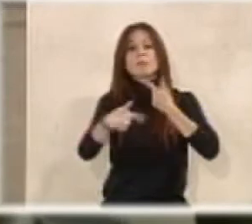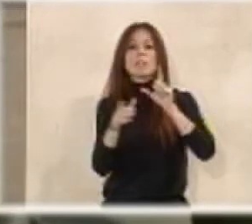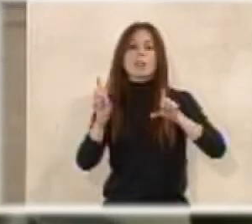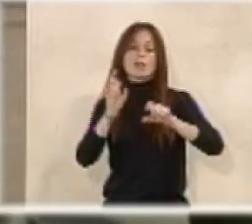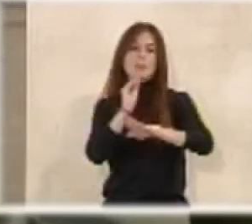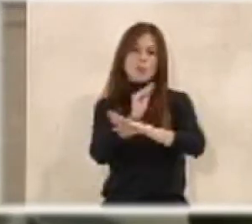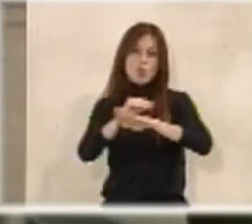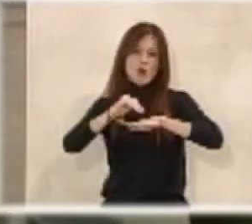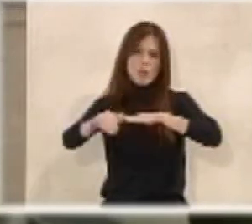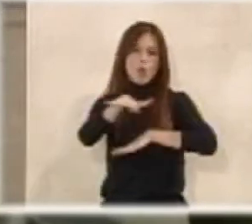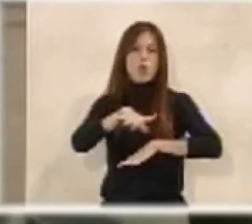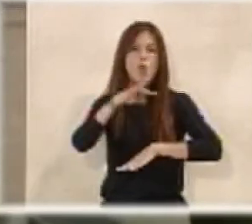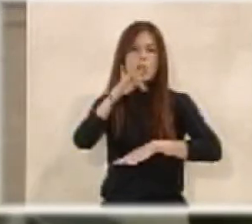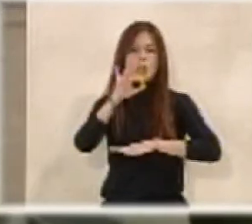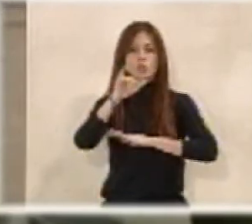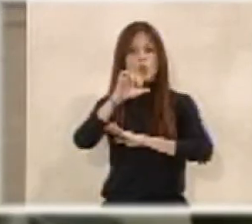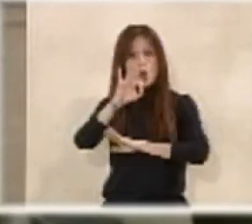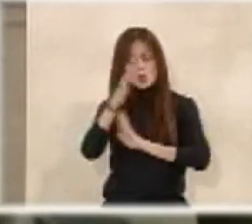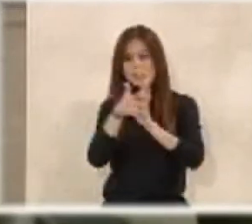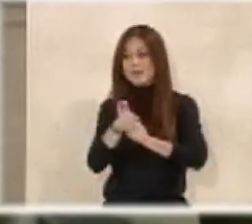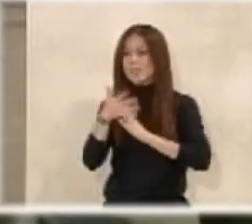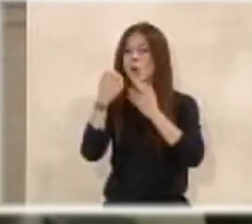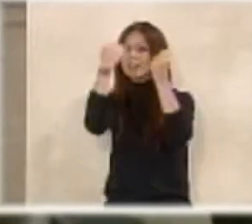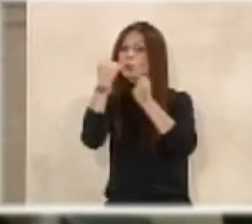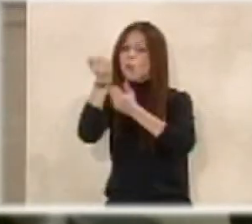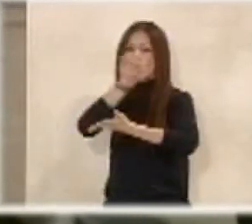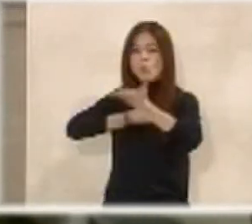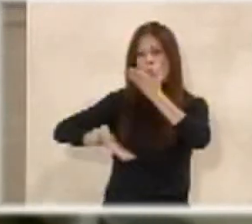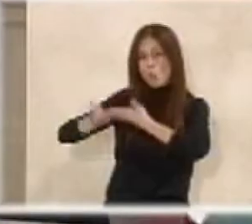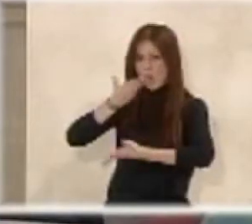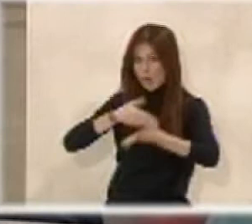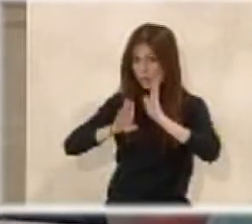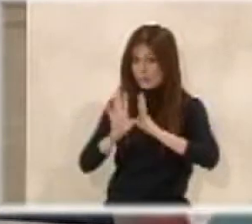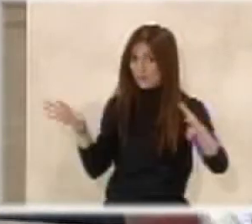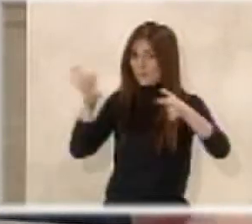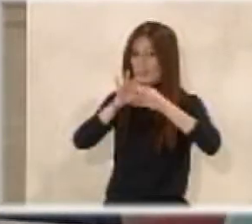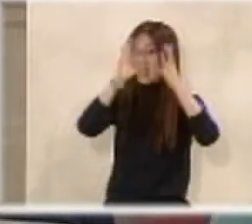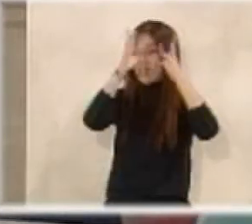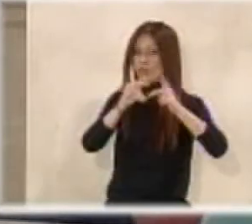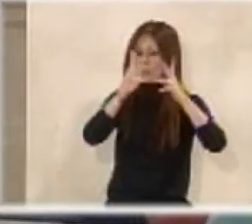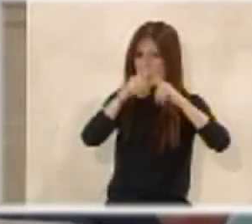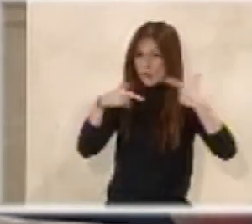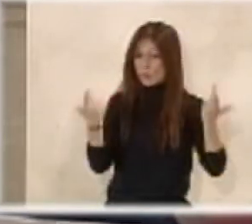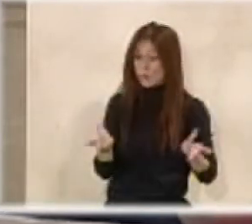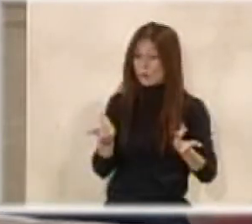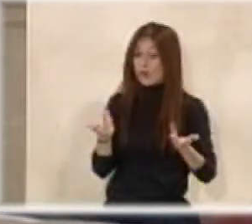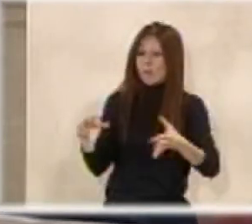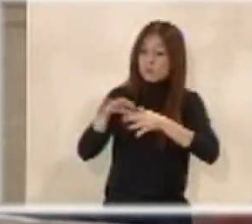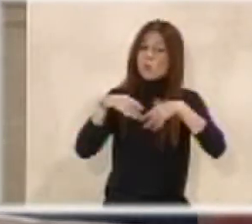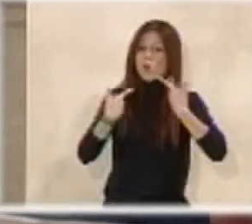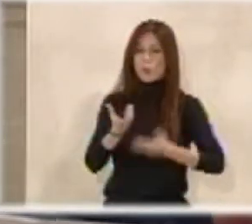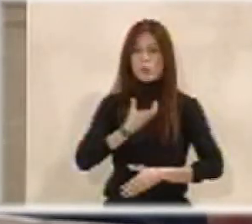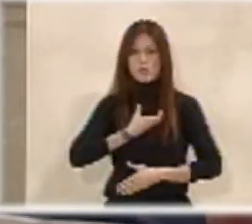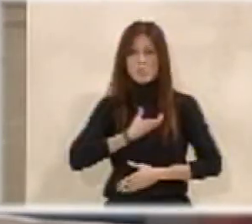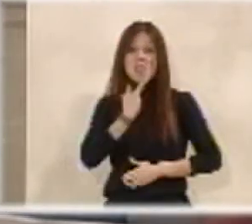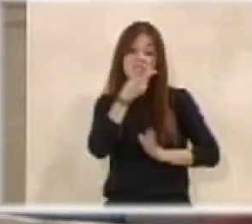que tiene el Toyo es un organismo colaborador de una administración actuante, que es el Ayuntamiento de Almería. Eso